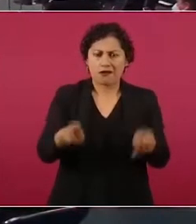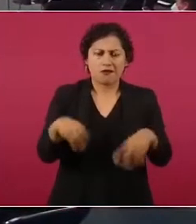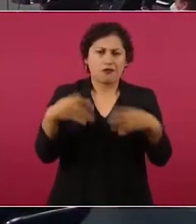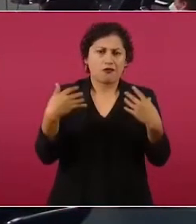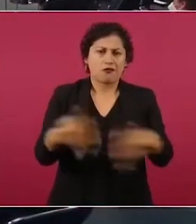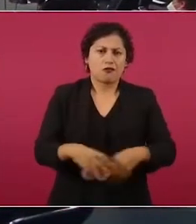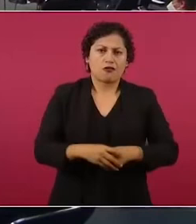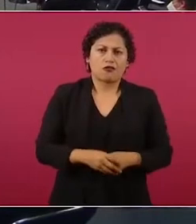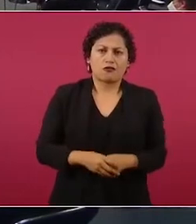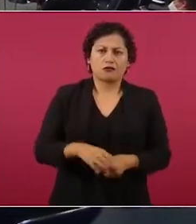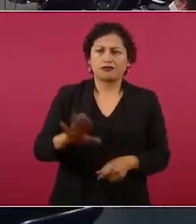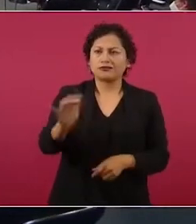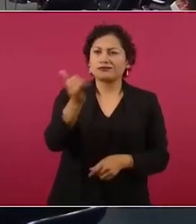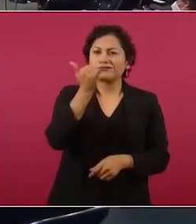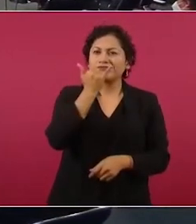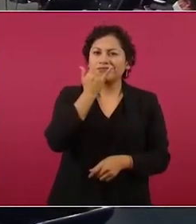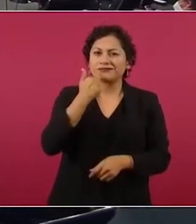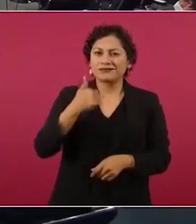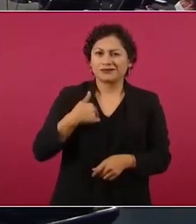Yo no soy Zedillo.